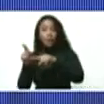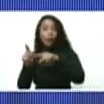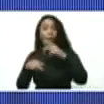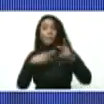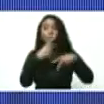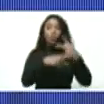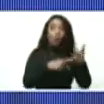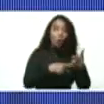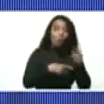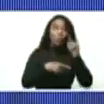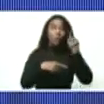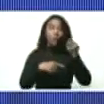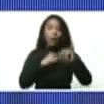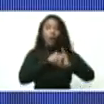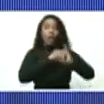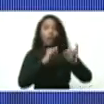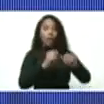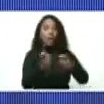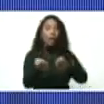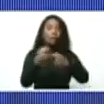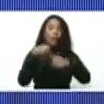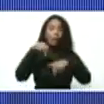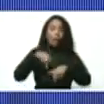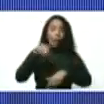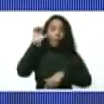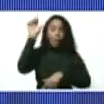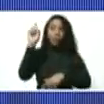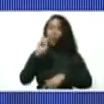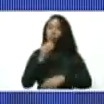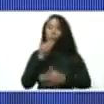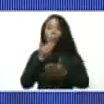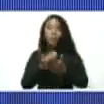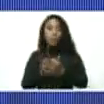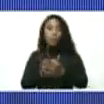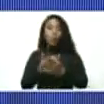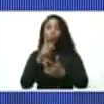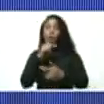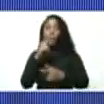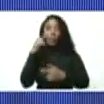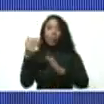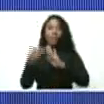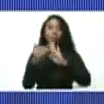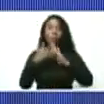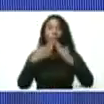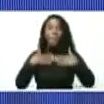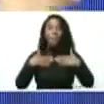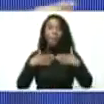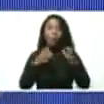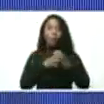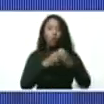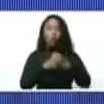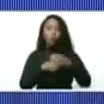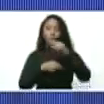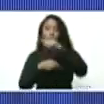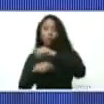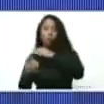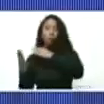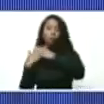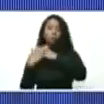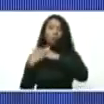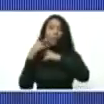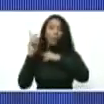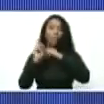producto terminado que está entrando al país sin permisos, sin aranceles y me está afectando mi sector. Bueno, estos anuncios y